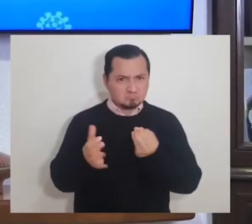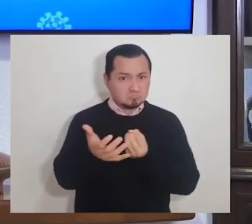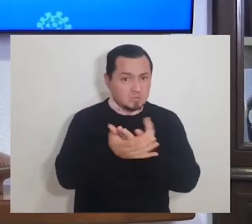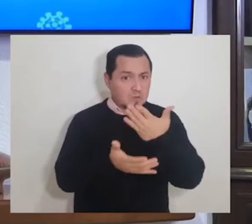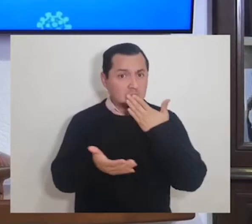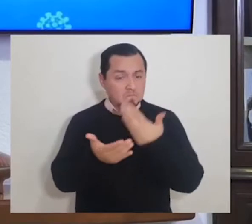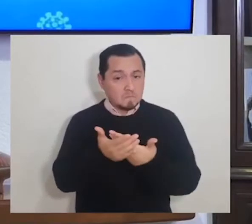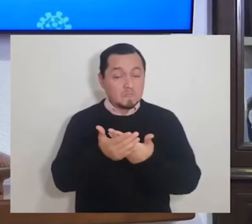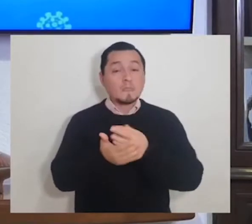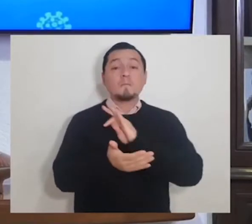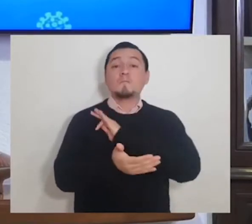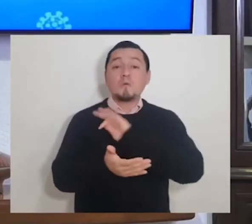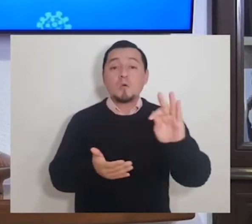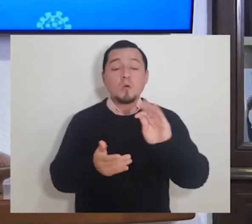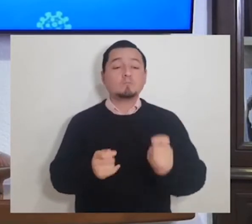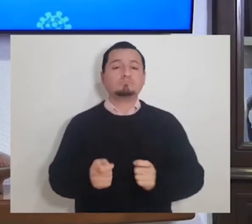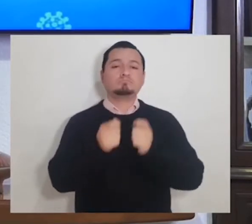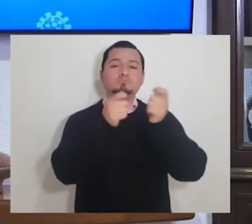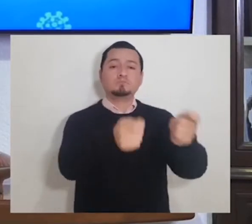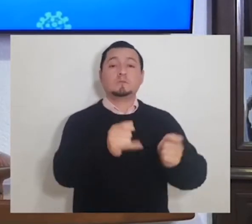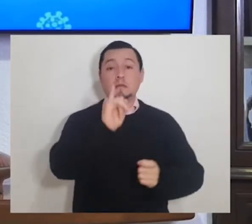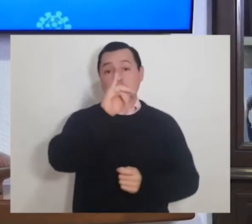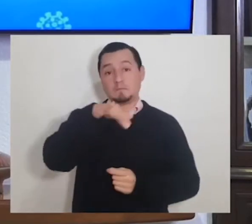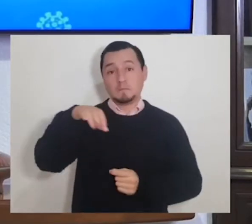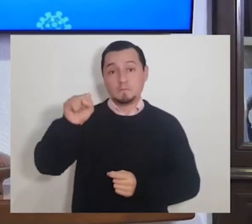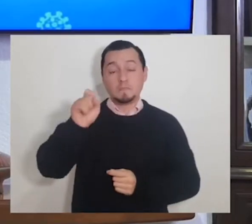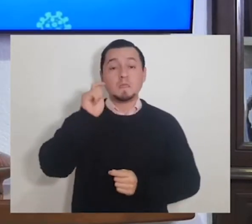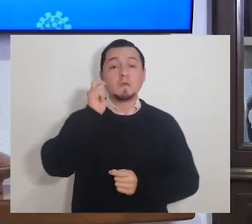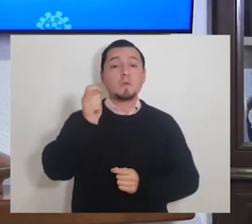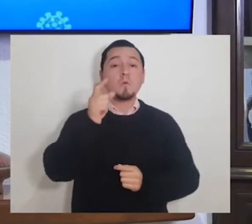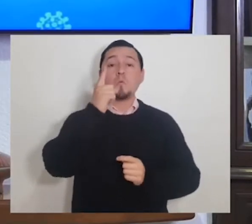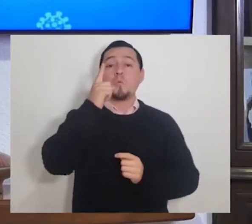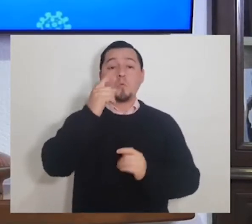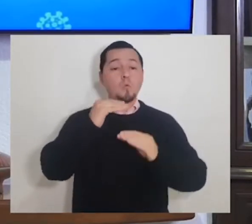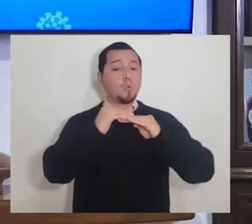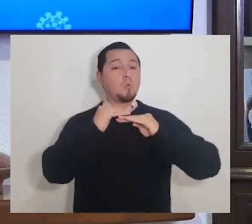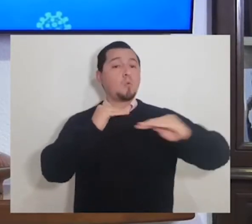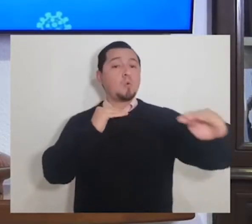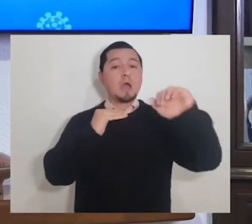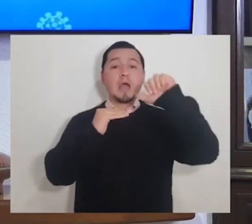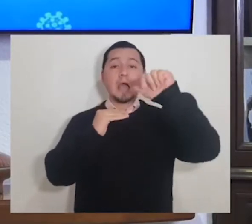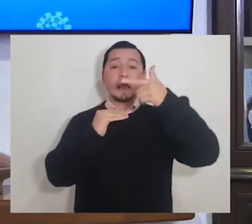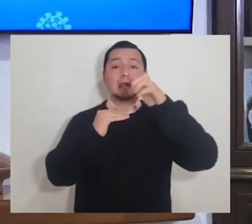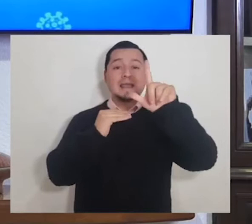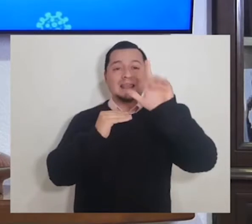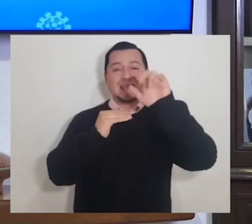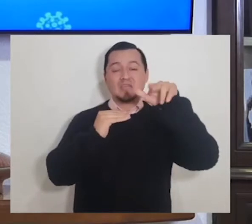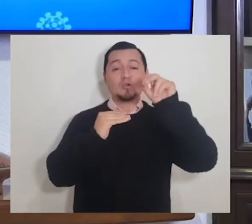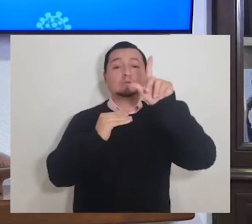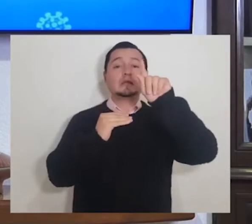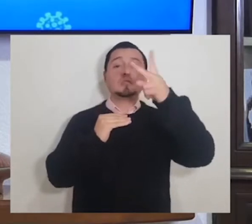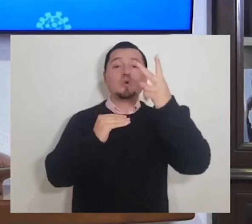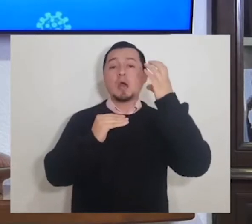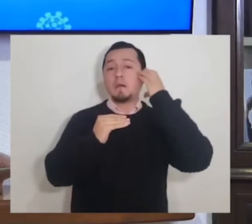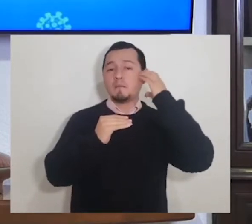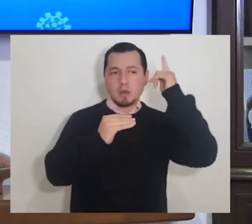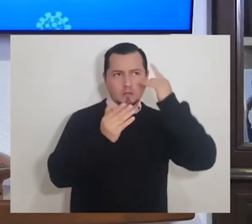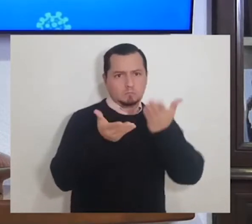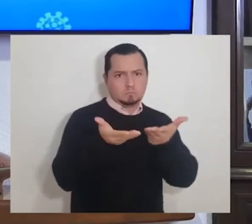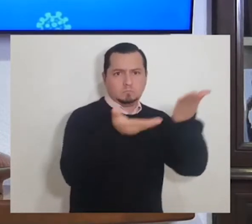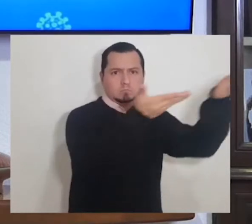adecuadamente, para poder entregarle al Seguro Social un piso completo del Hospital Ángel de Año con 72 camas